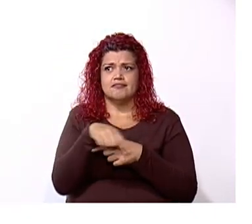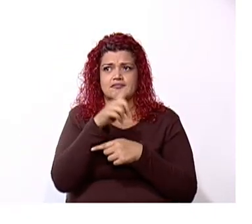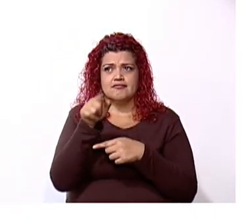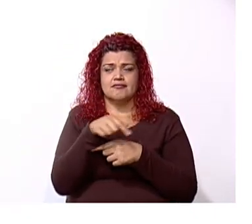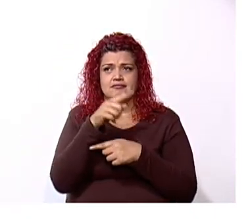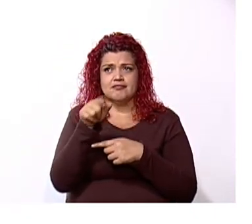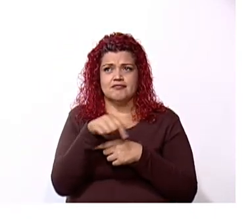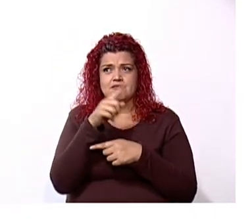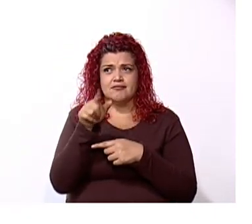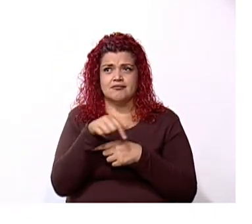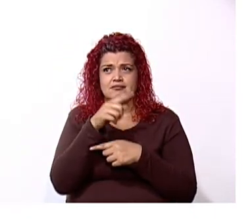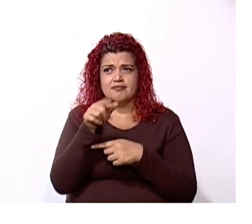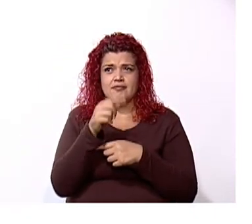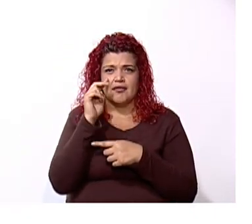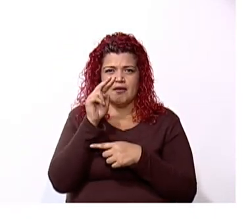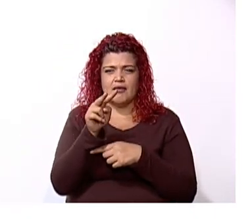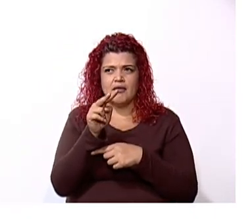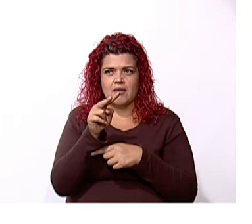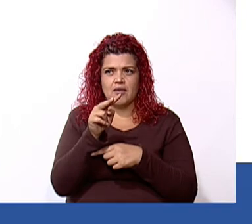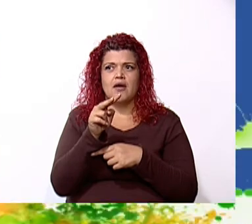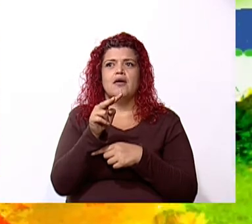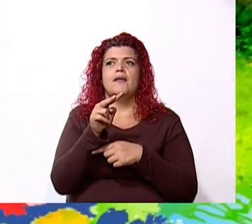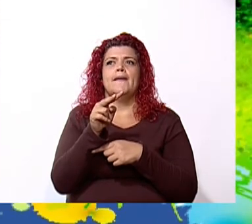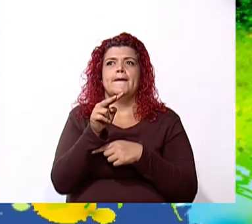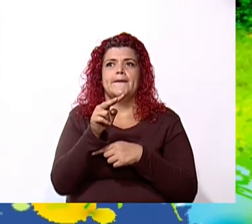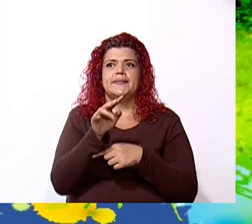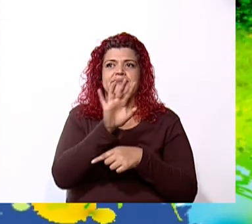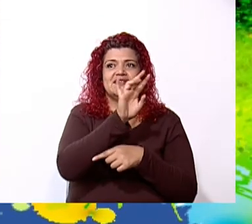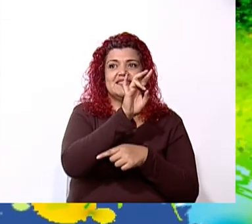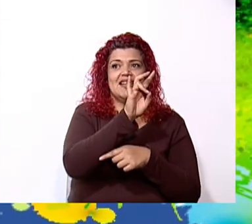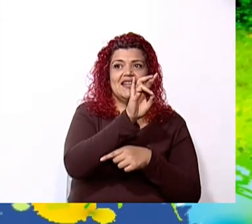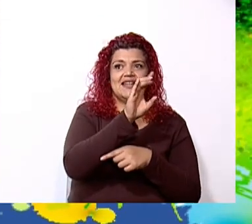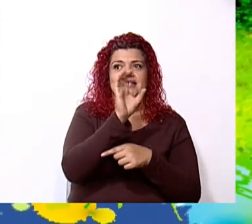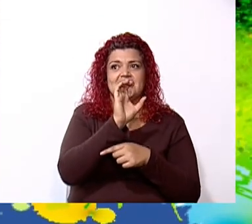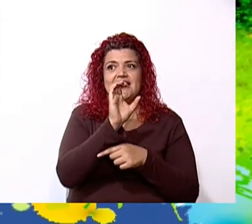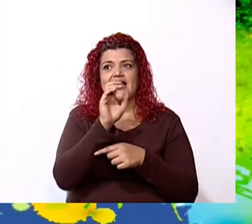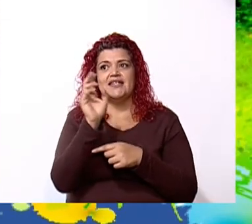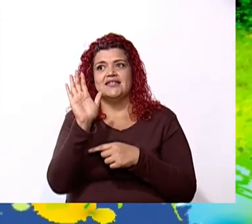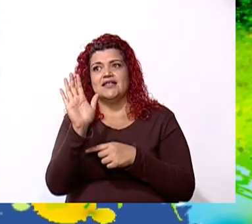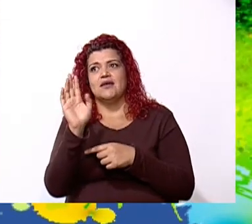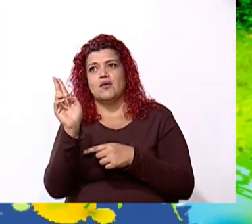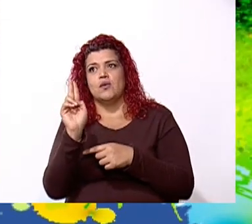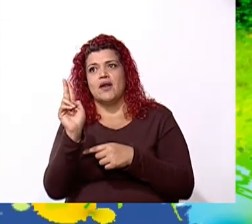Y rapidito viendo la cantidad. Muy bien.